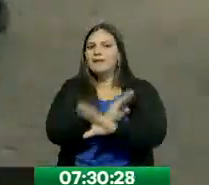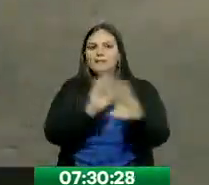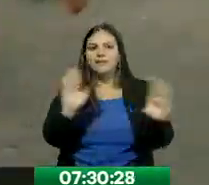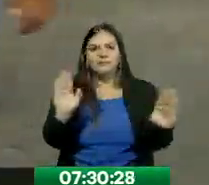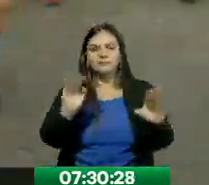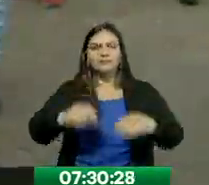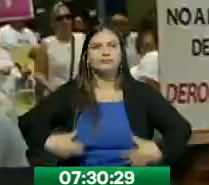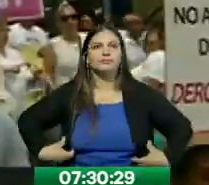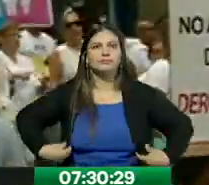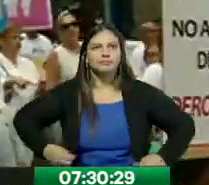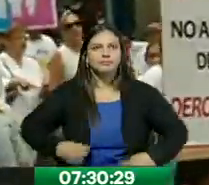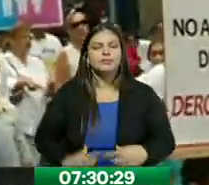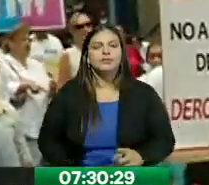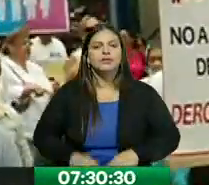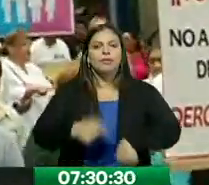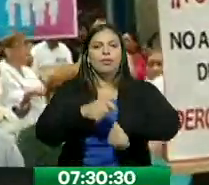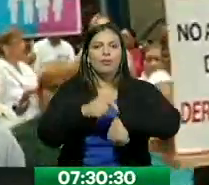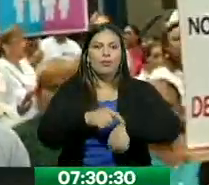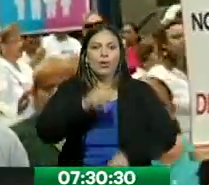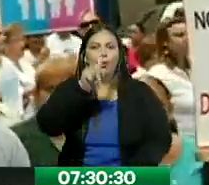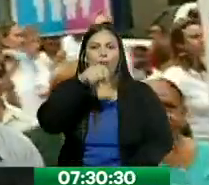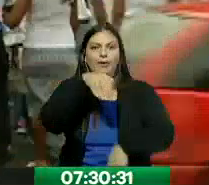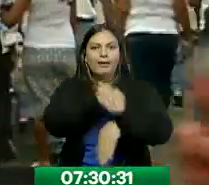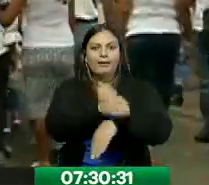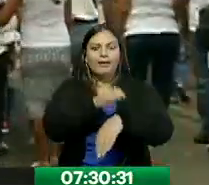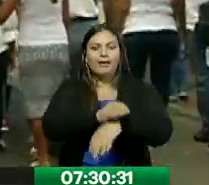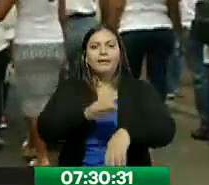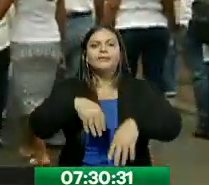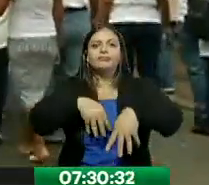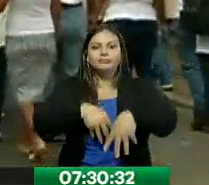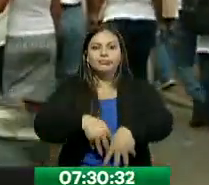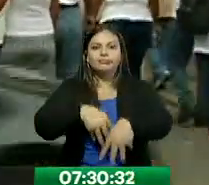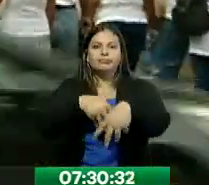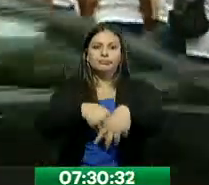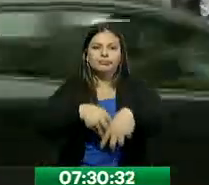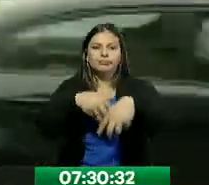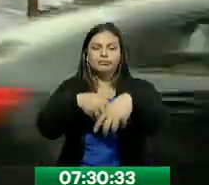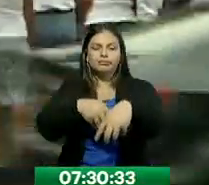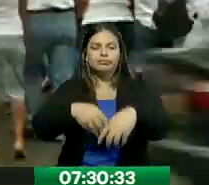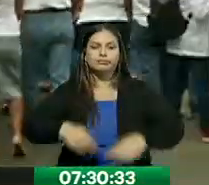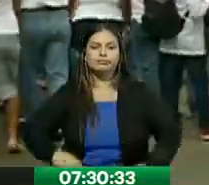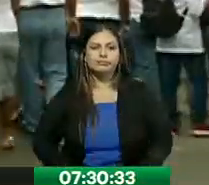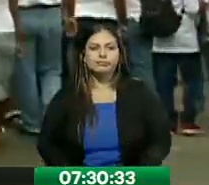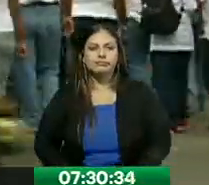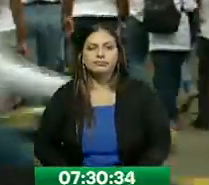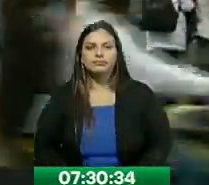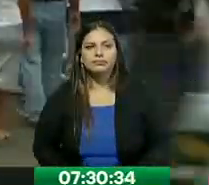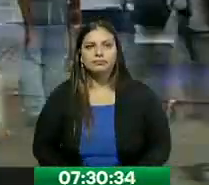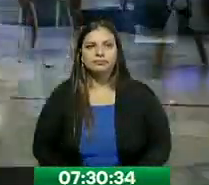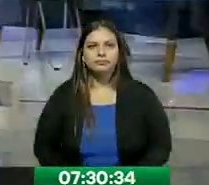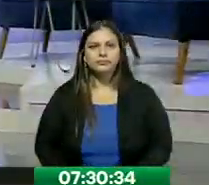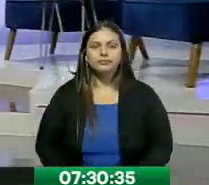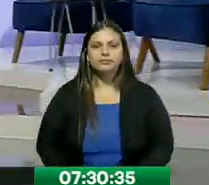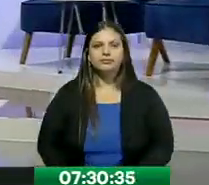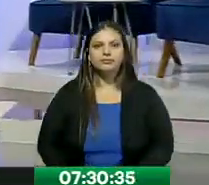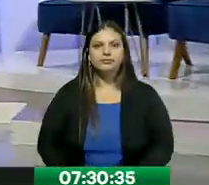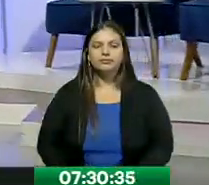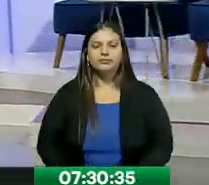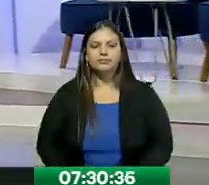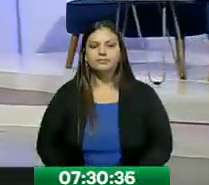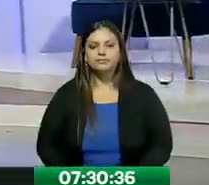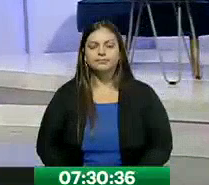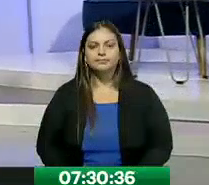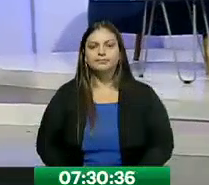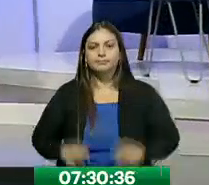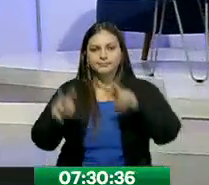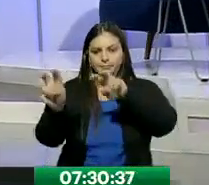de las 13 horas, en el penúltimo día del feriado. Informó Jorge Escobar. Vamos a cambiar